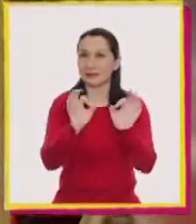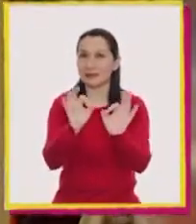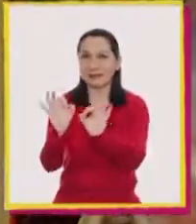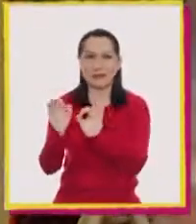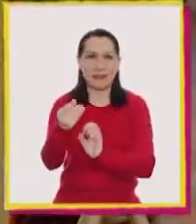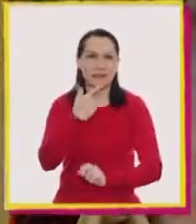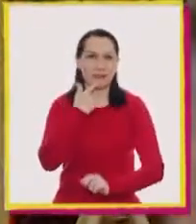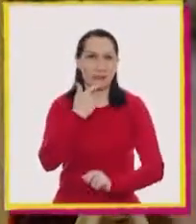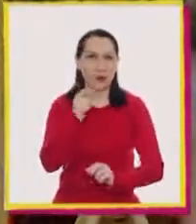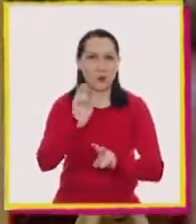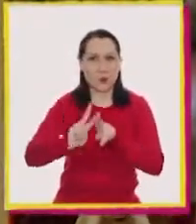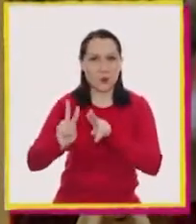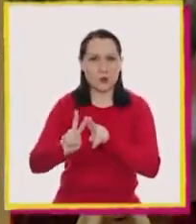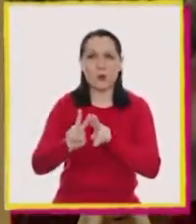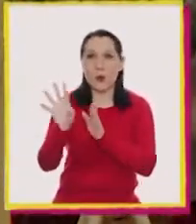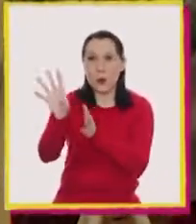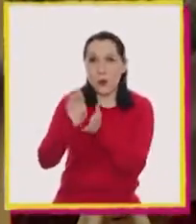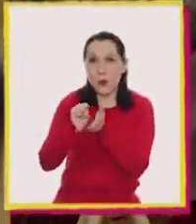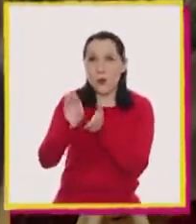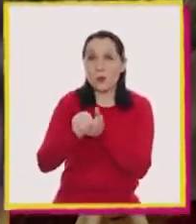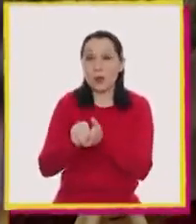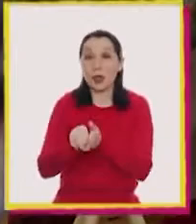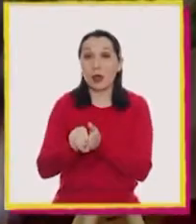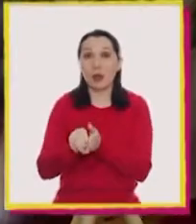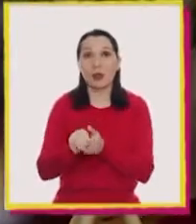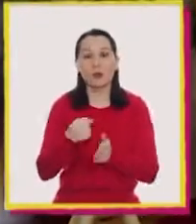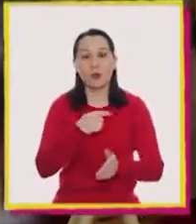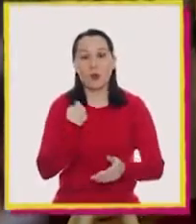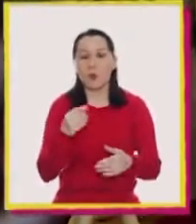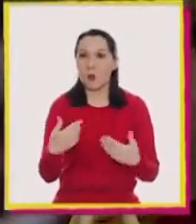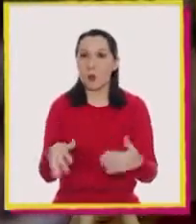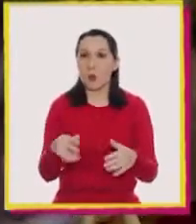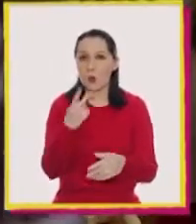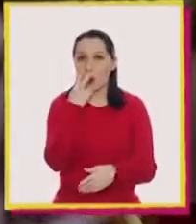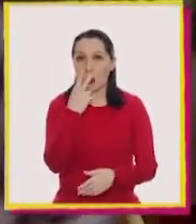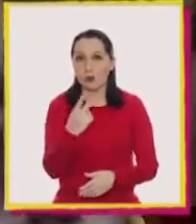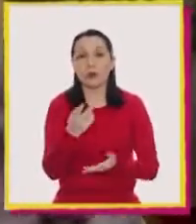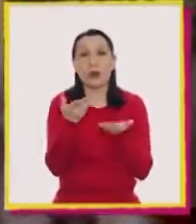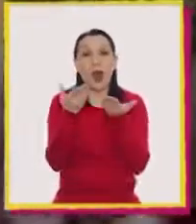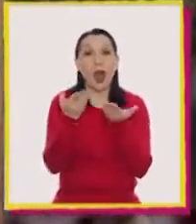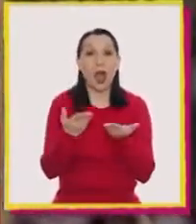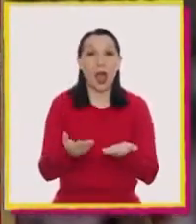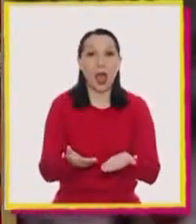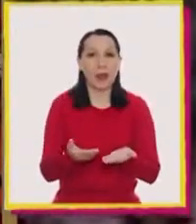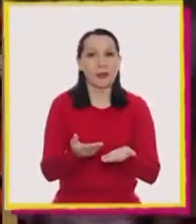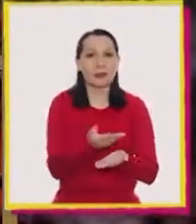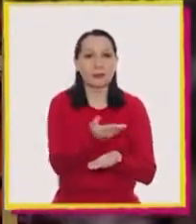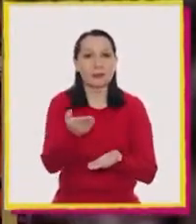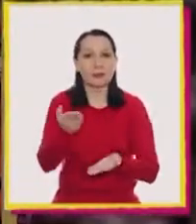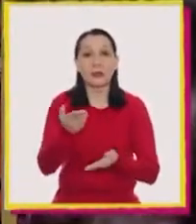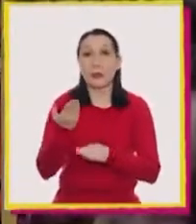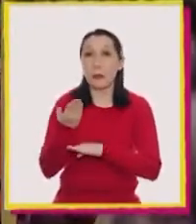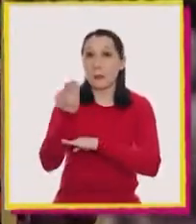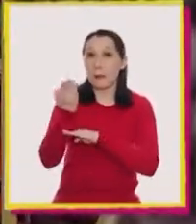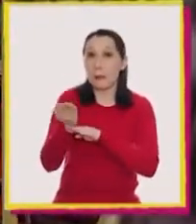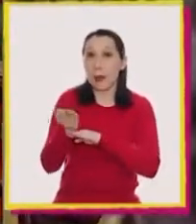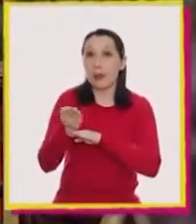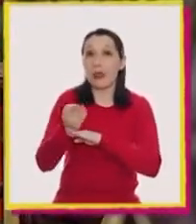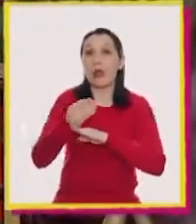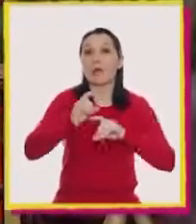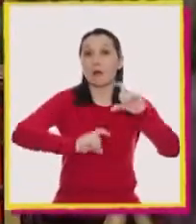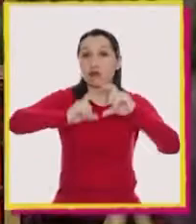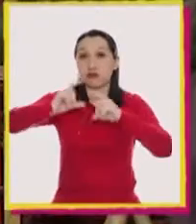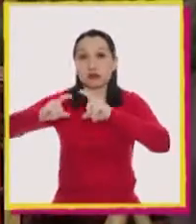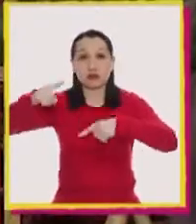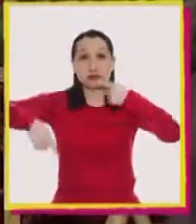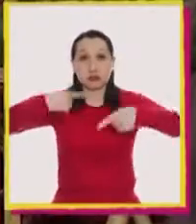¡Eso! Están tan secos con los patrones. Me tienen impresionada. Ahora, ¿qué tal si le pedimos